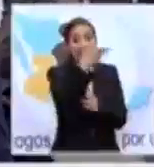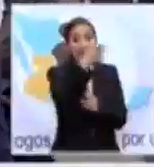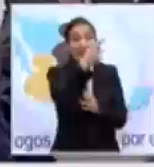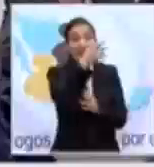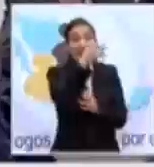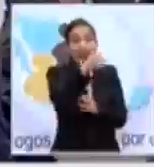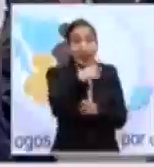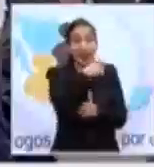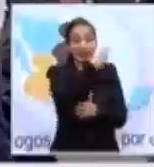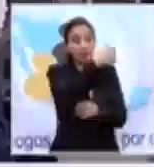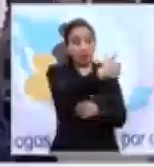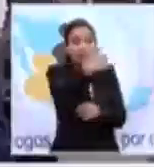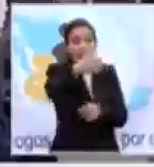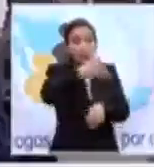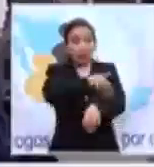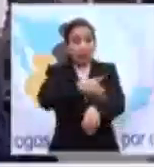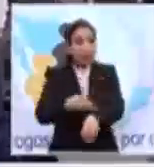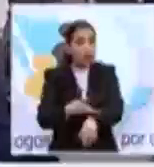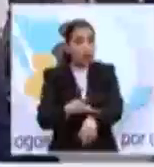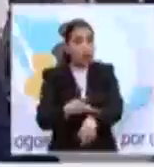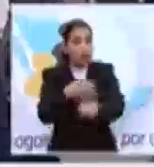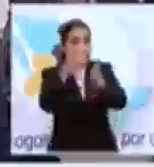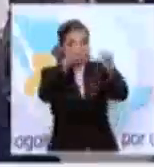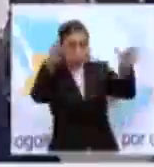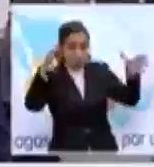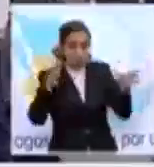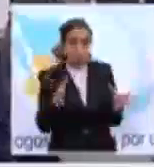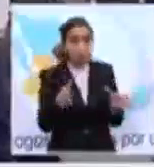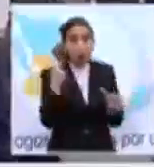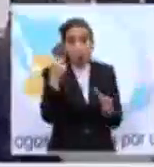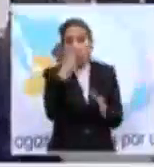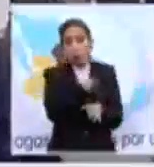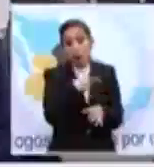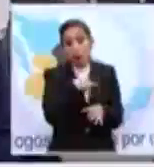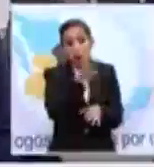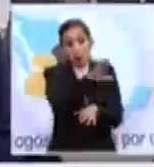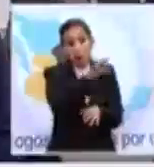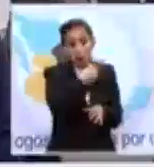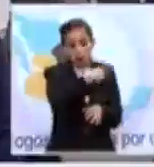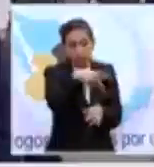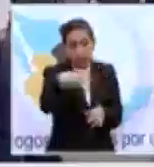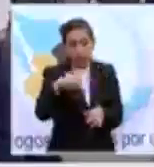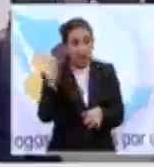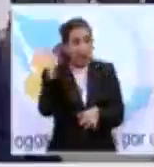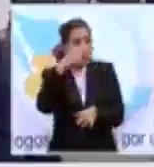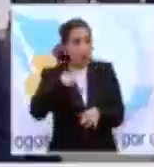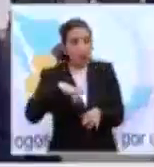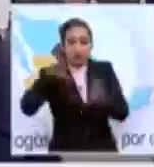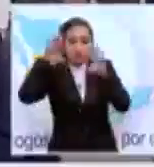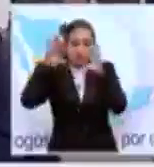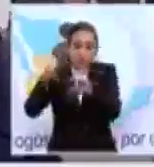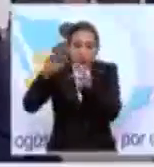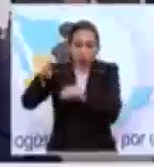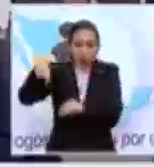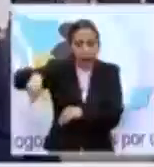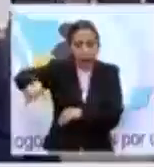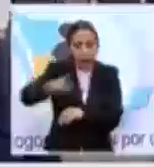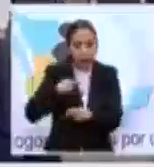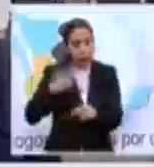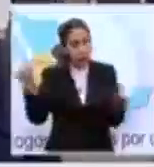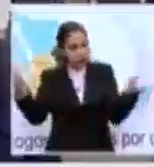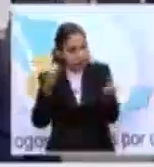por familia, por persona, más bien por persona. Si nosotros enseñáramos también a nuestra gente